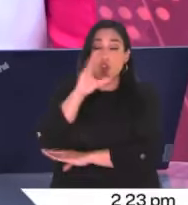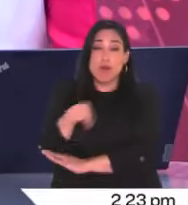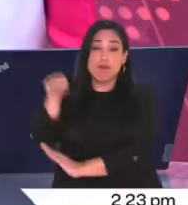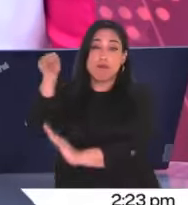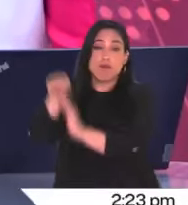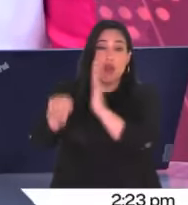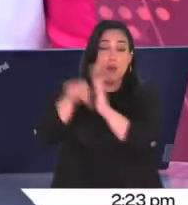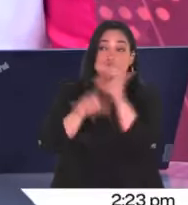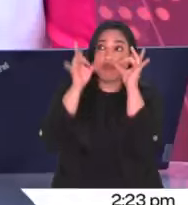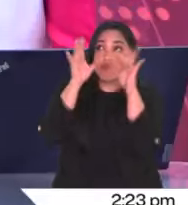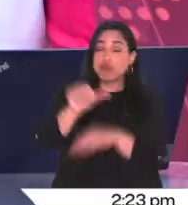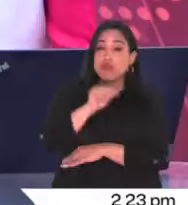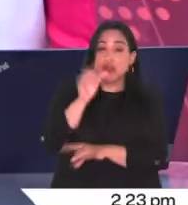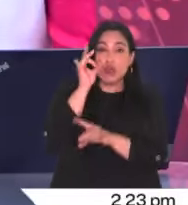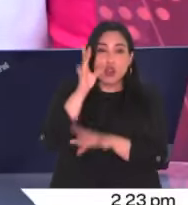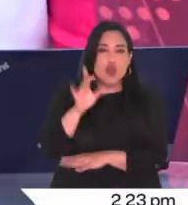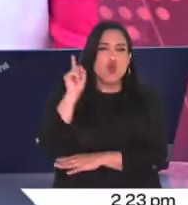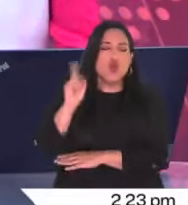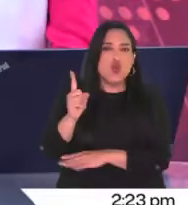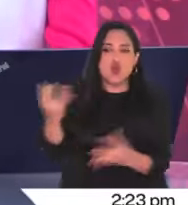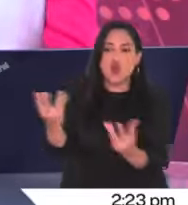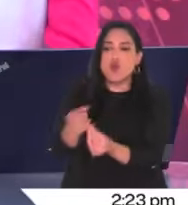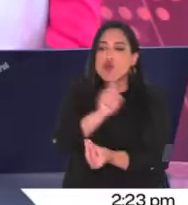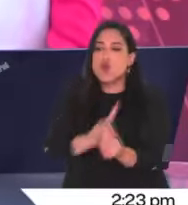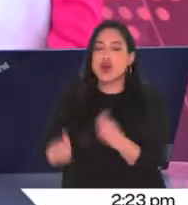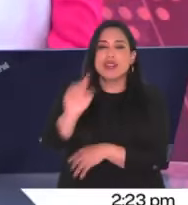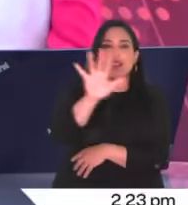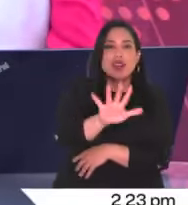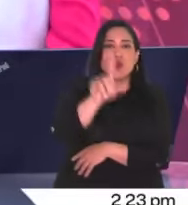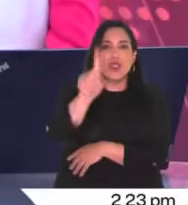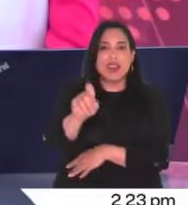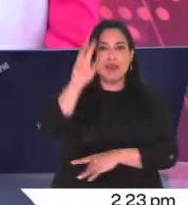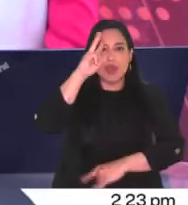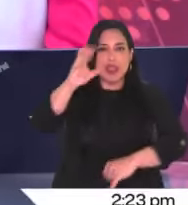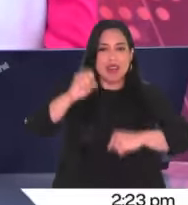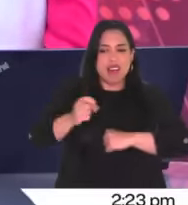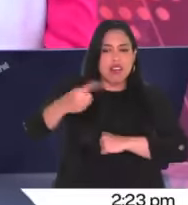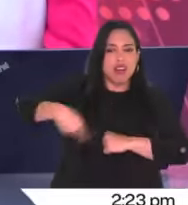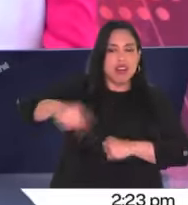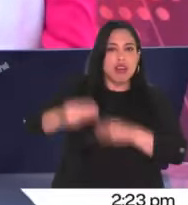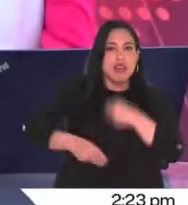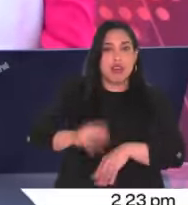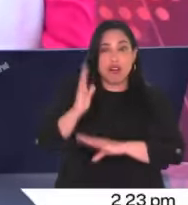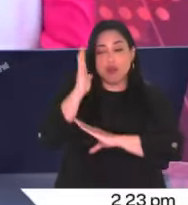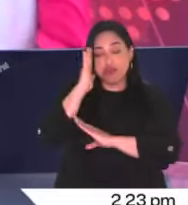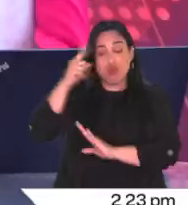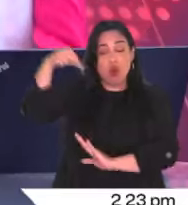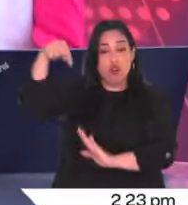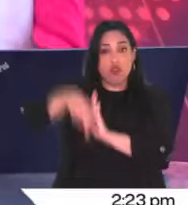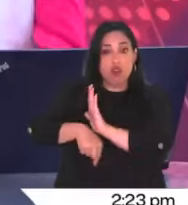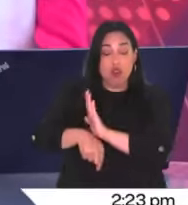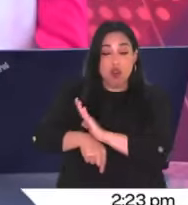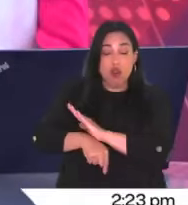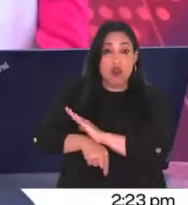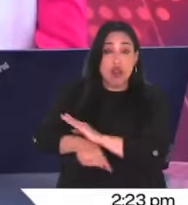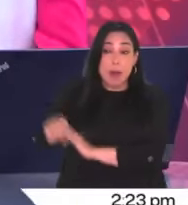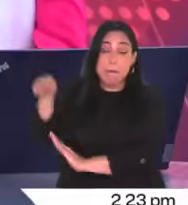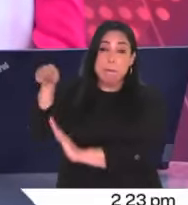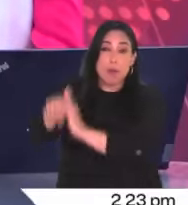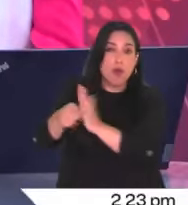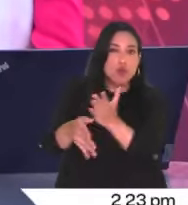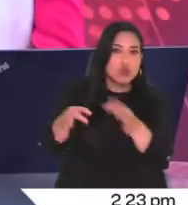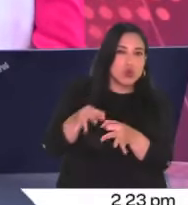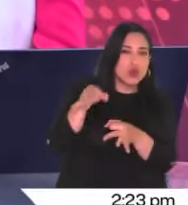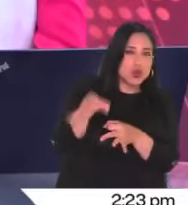la historia del país. El ataque a 56 militares mientras dormían y en el que murieron 38 de ellos. Pues eso fue en el municipio